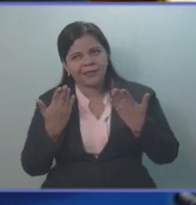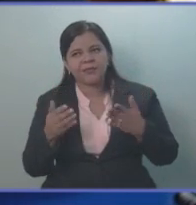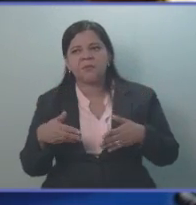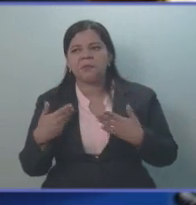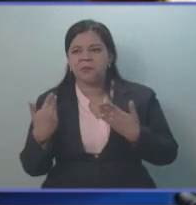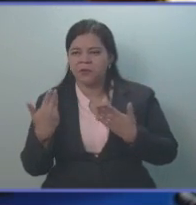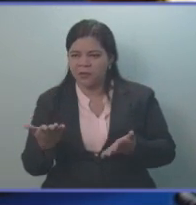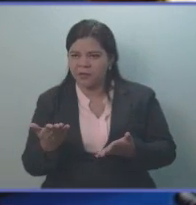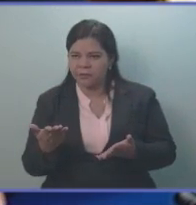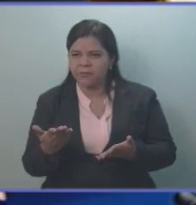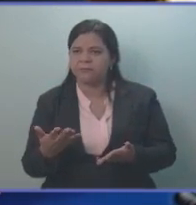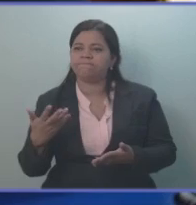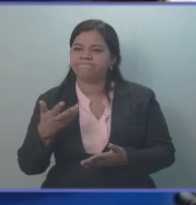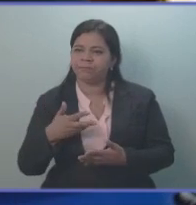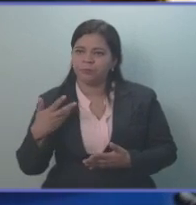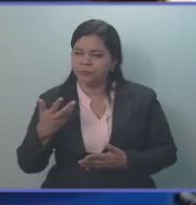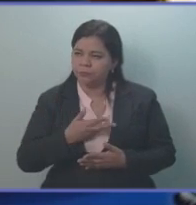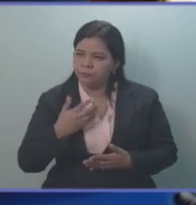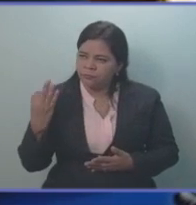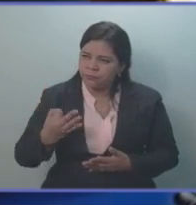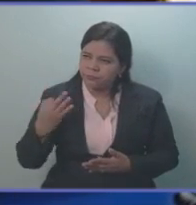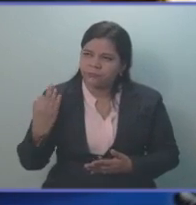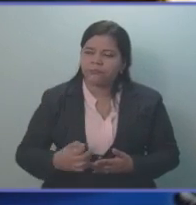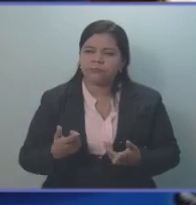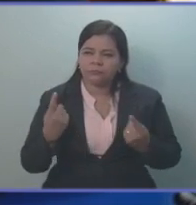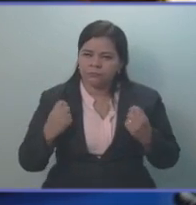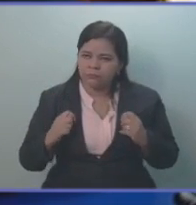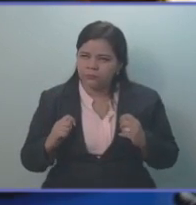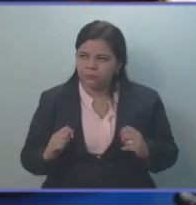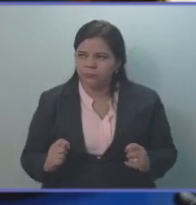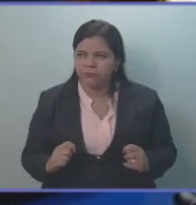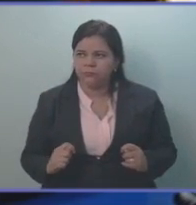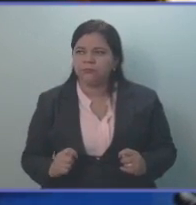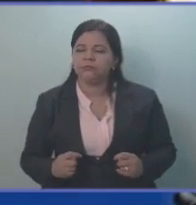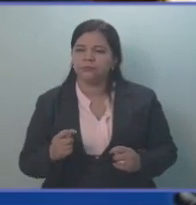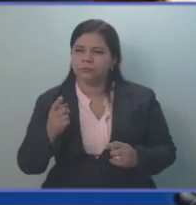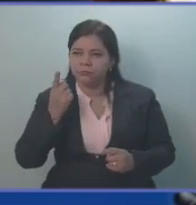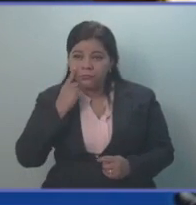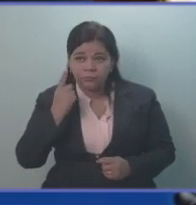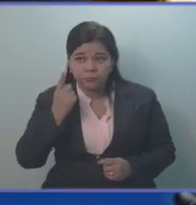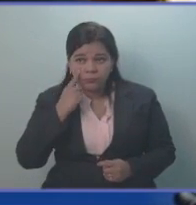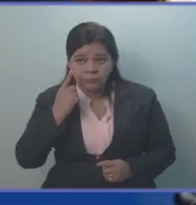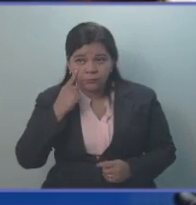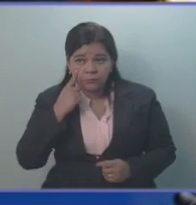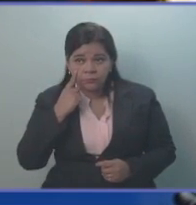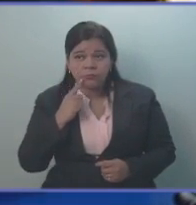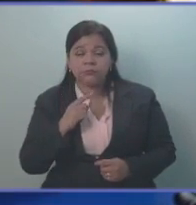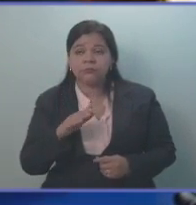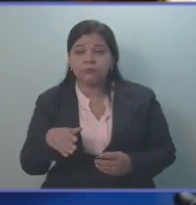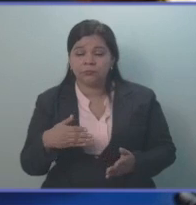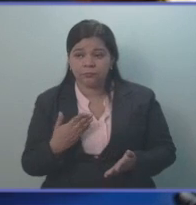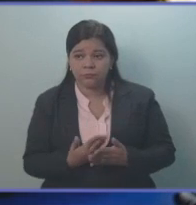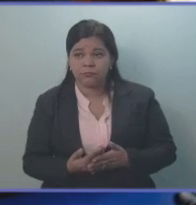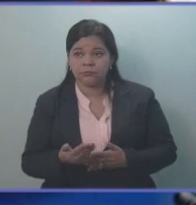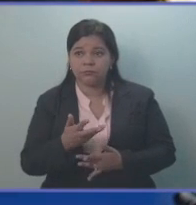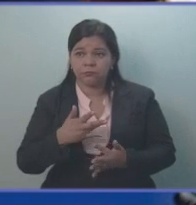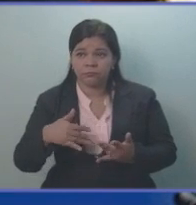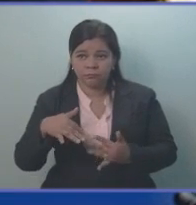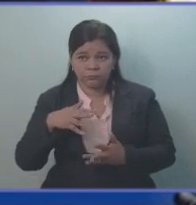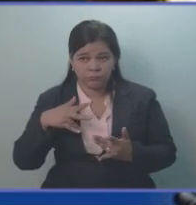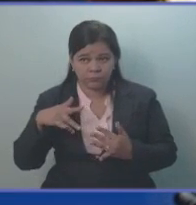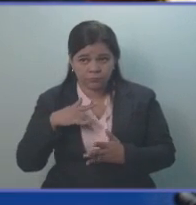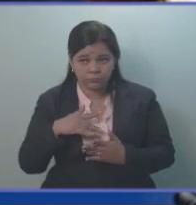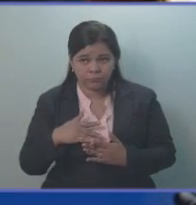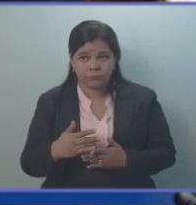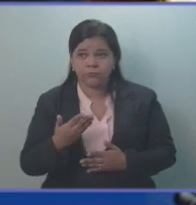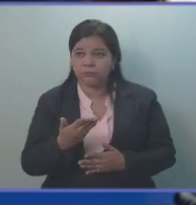donación, pero debemos de hacer un gran esfuerzo por cuidar nuestro medio ambiente, por cuidar nuestros